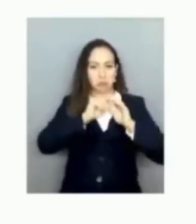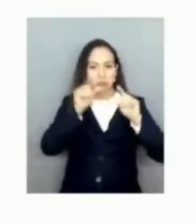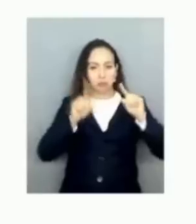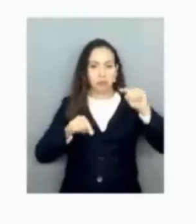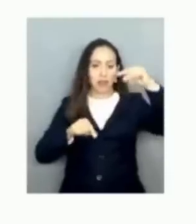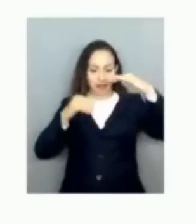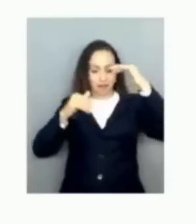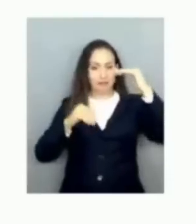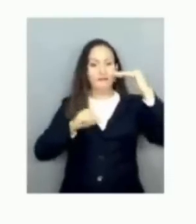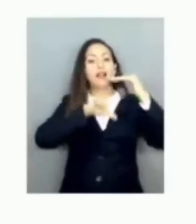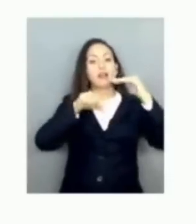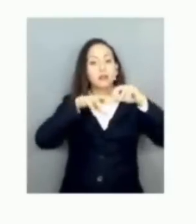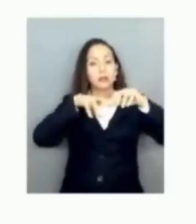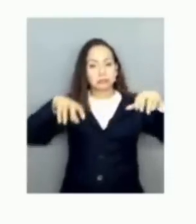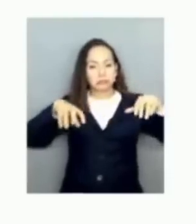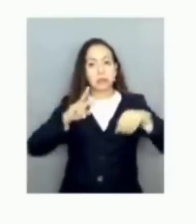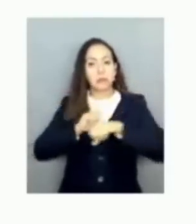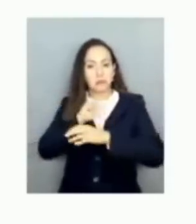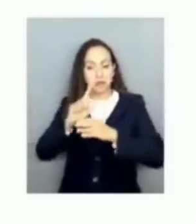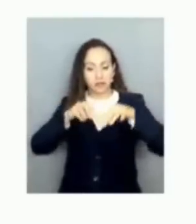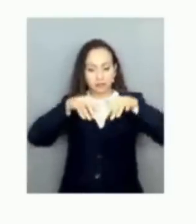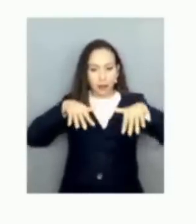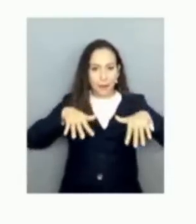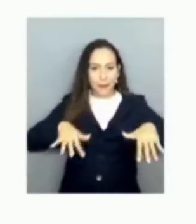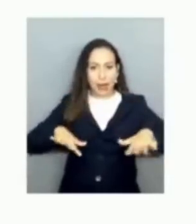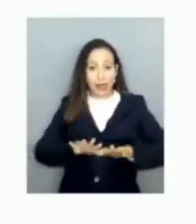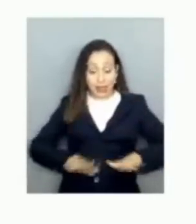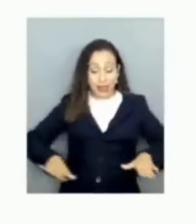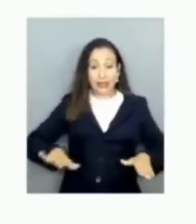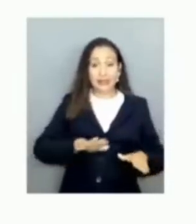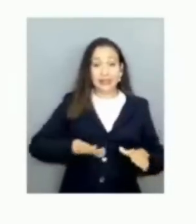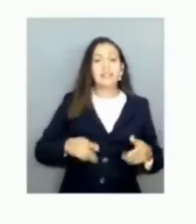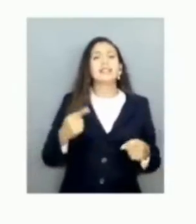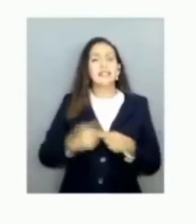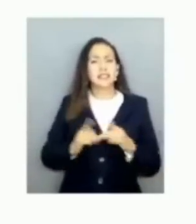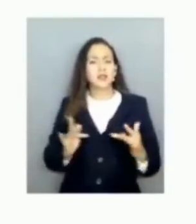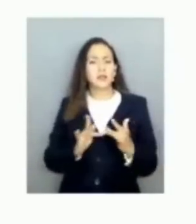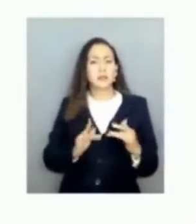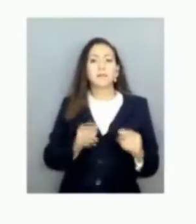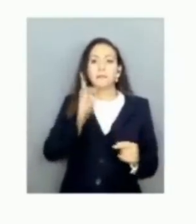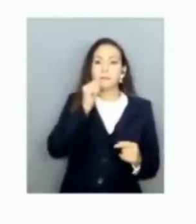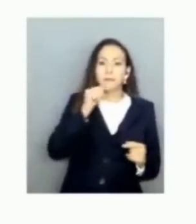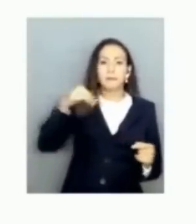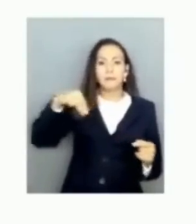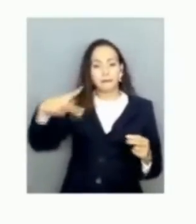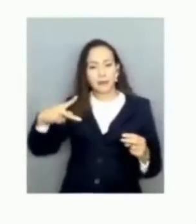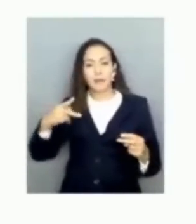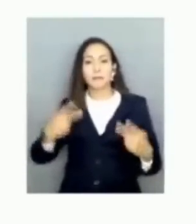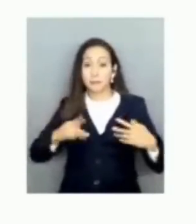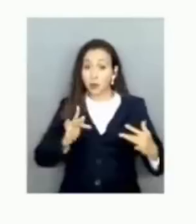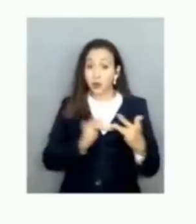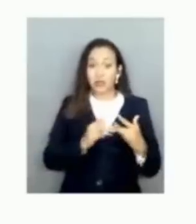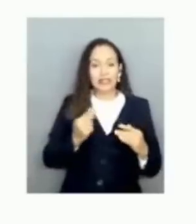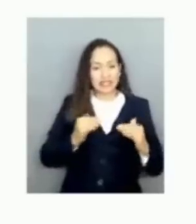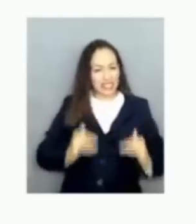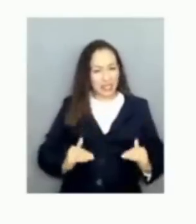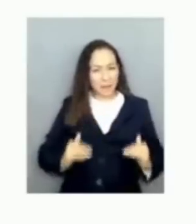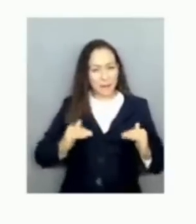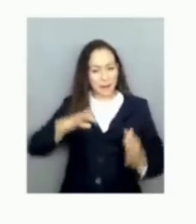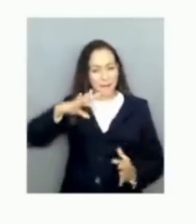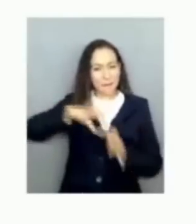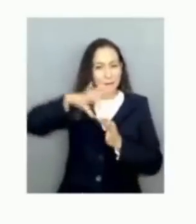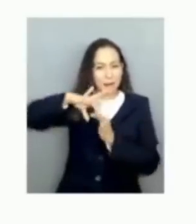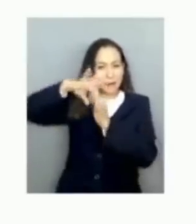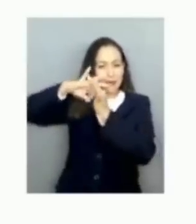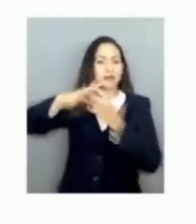está. Y es que Norma Piña, dice presidente López Obrador y Claudia Sheinbaum,